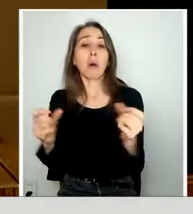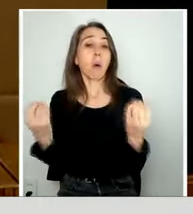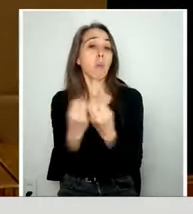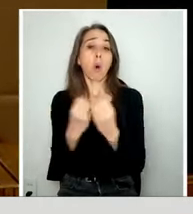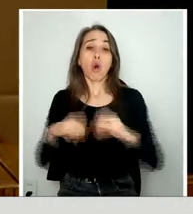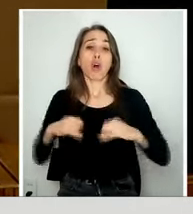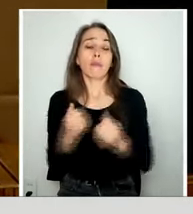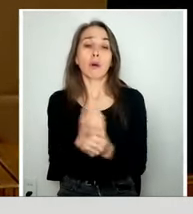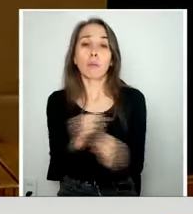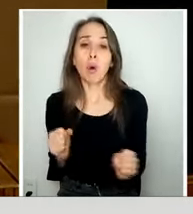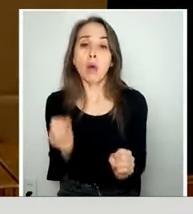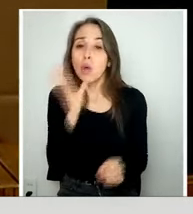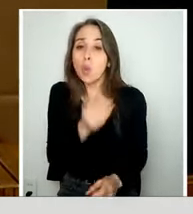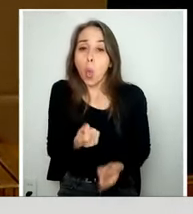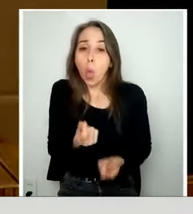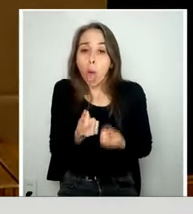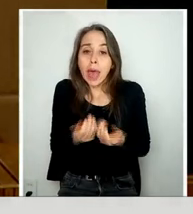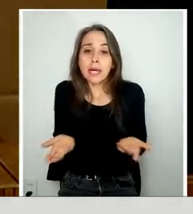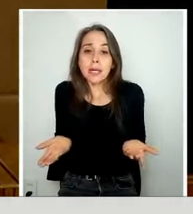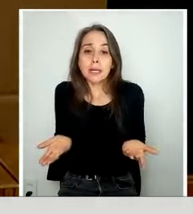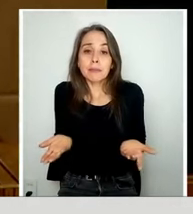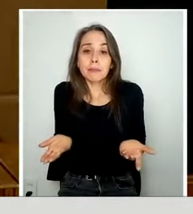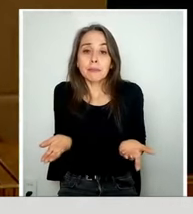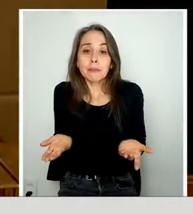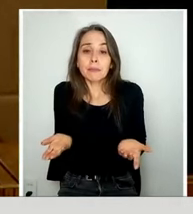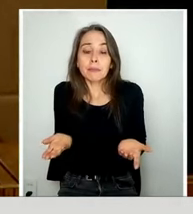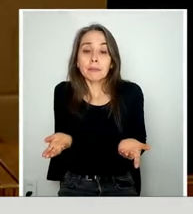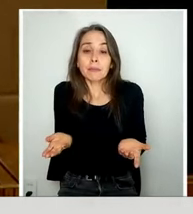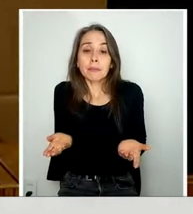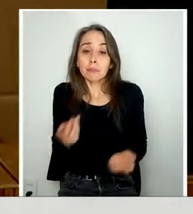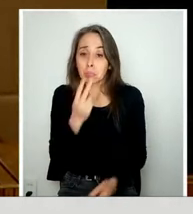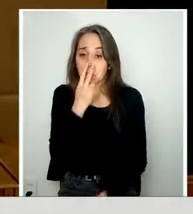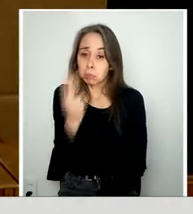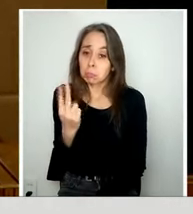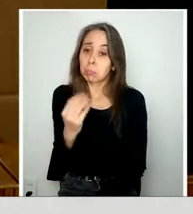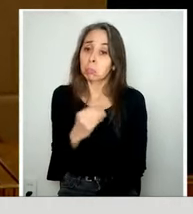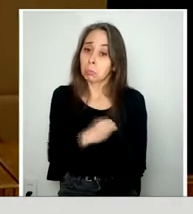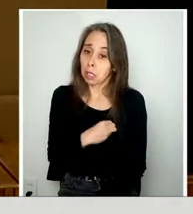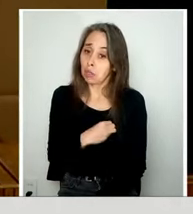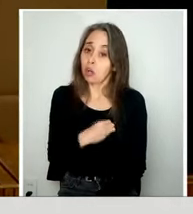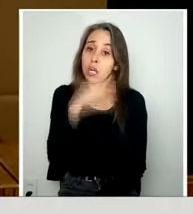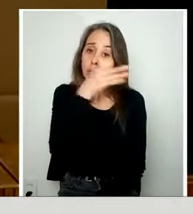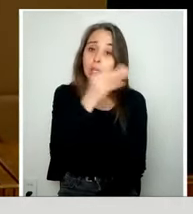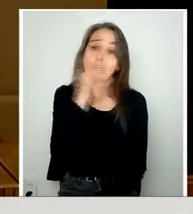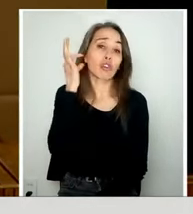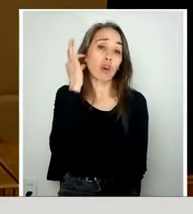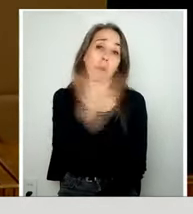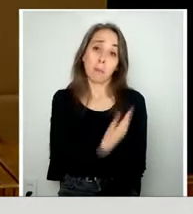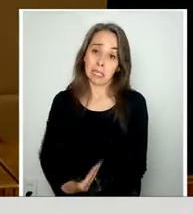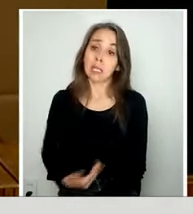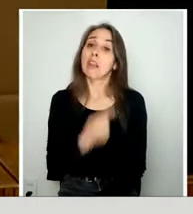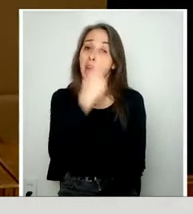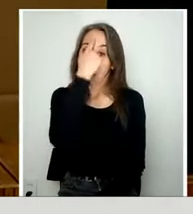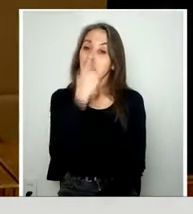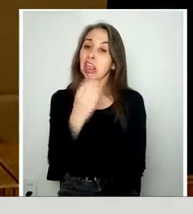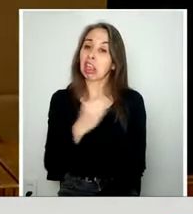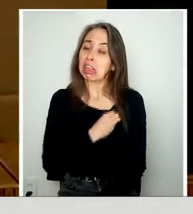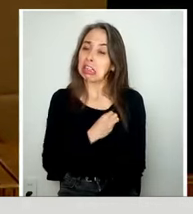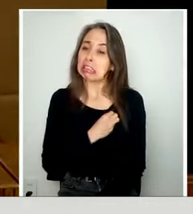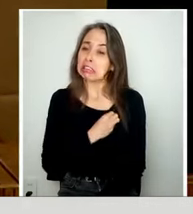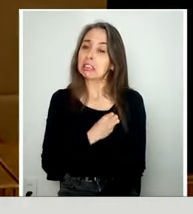no disponer de los recursos es penoso presidenta es triste presidenta ver como